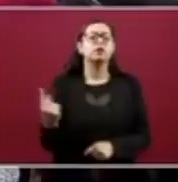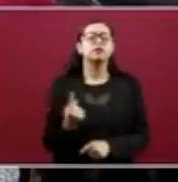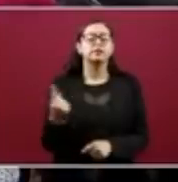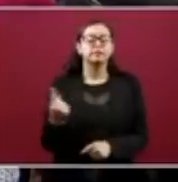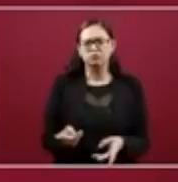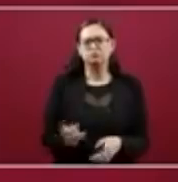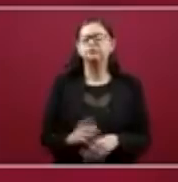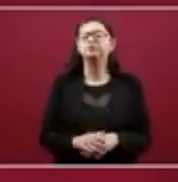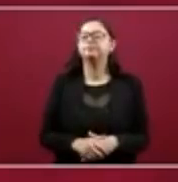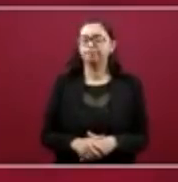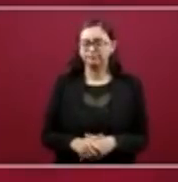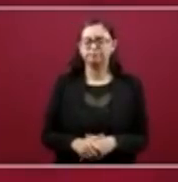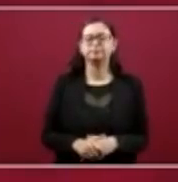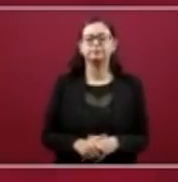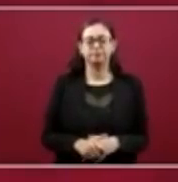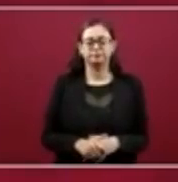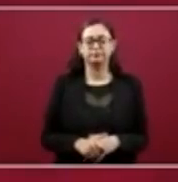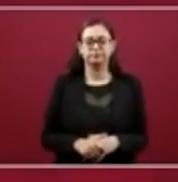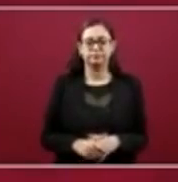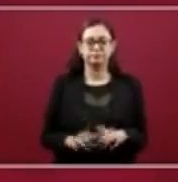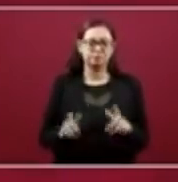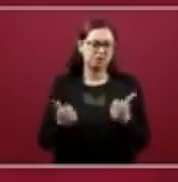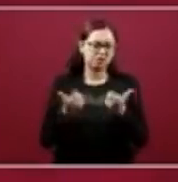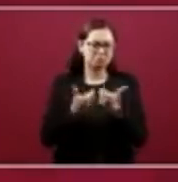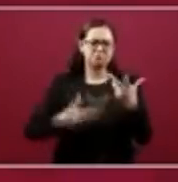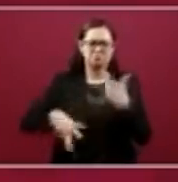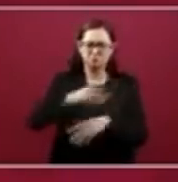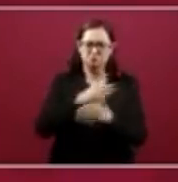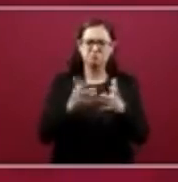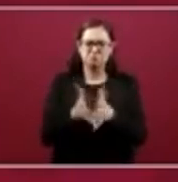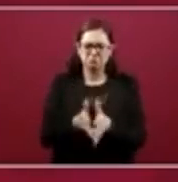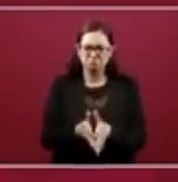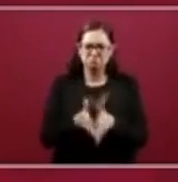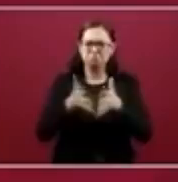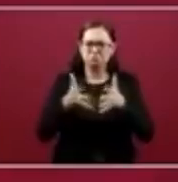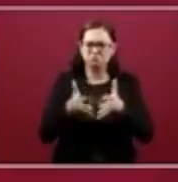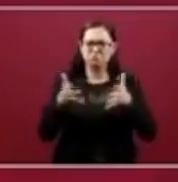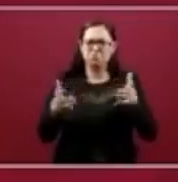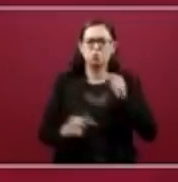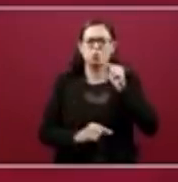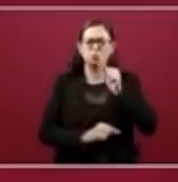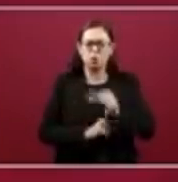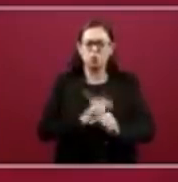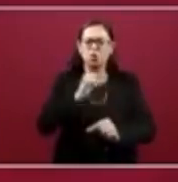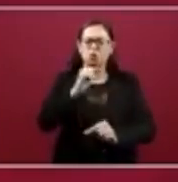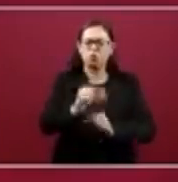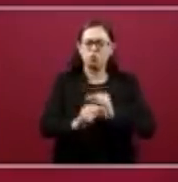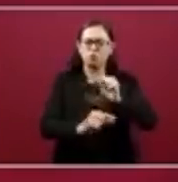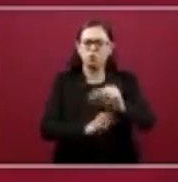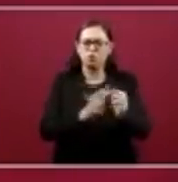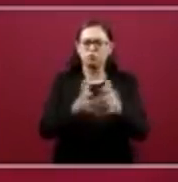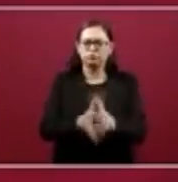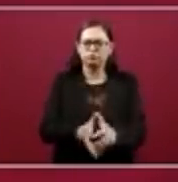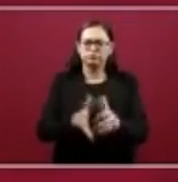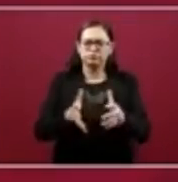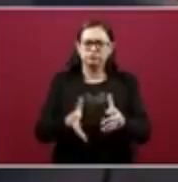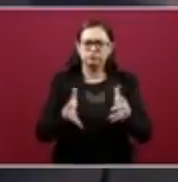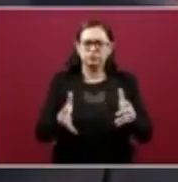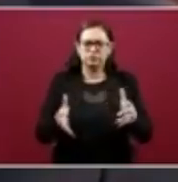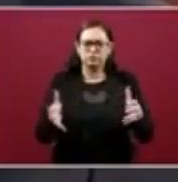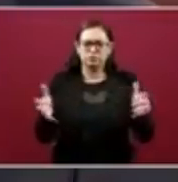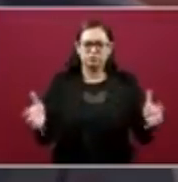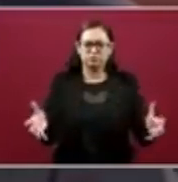en crecimiento. Está creciendo la economía, poco, y va a ir creciendo cada vez más, ¿sí?